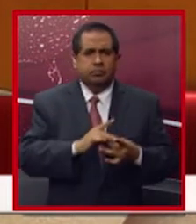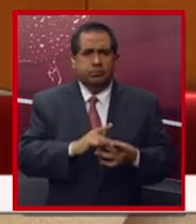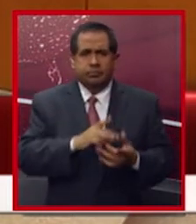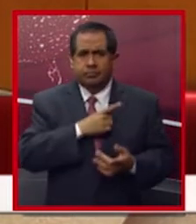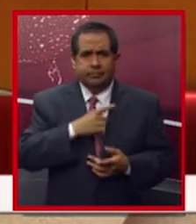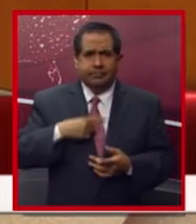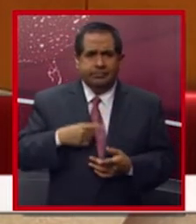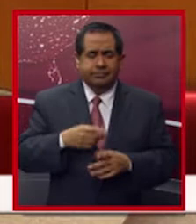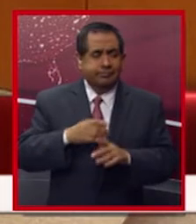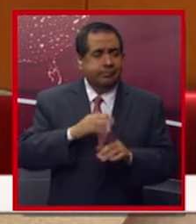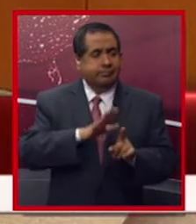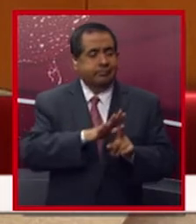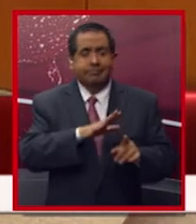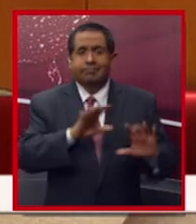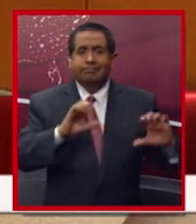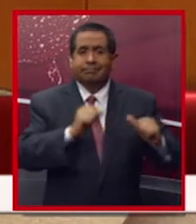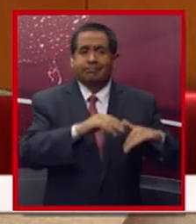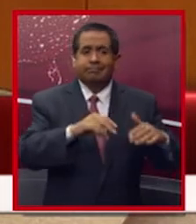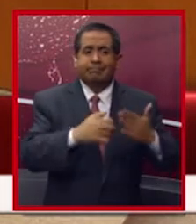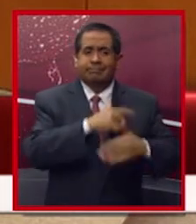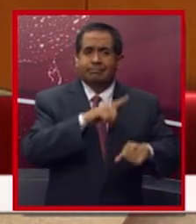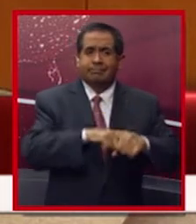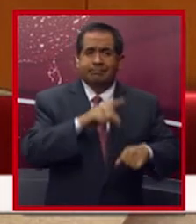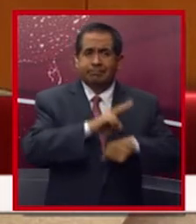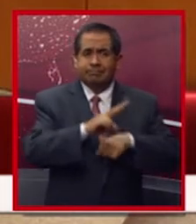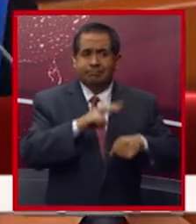a los diputados de la Asamblea Nacional de Venezuela.